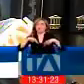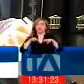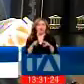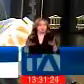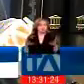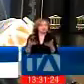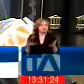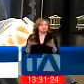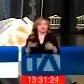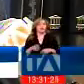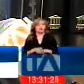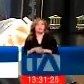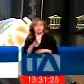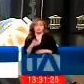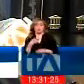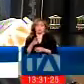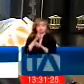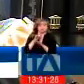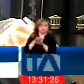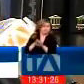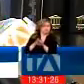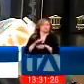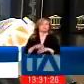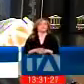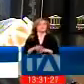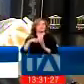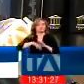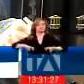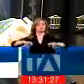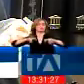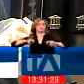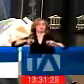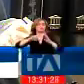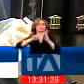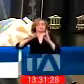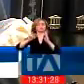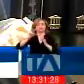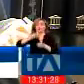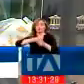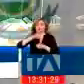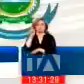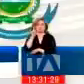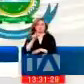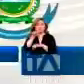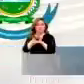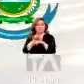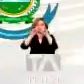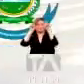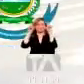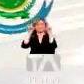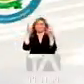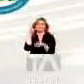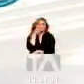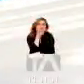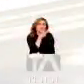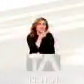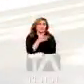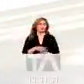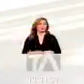tenerlo. Los auditores dijeron que el estado financiero era correcto. La superintendencia de compañía fue engañada. En el caso de las facturas, uno